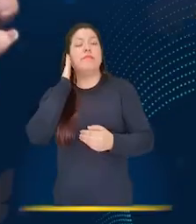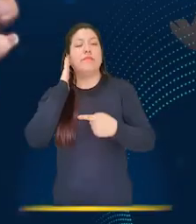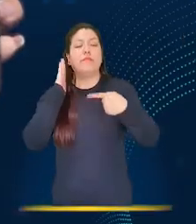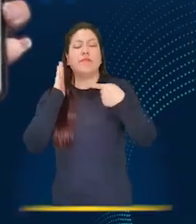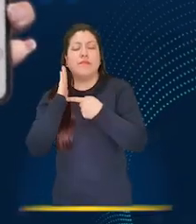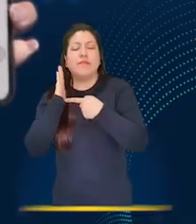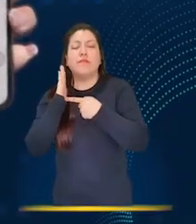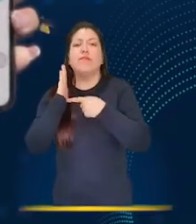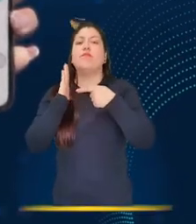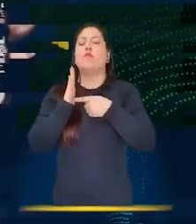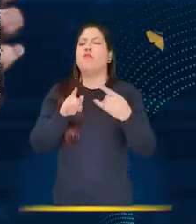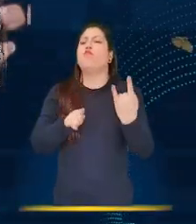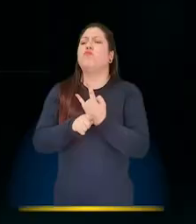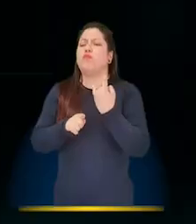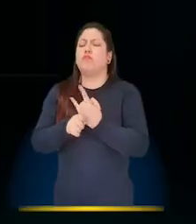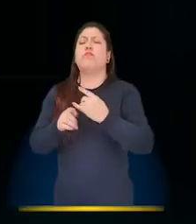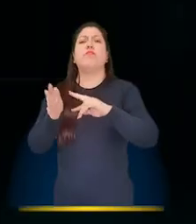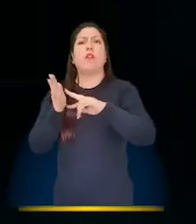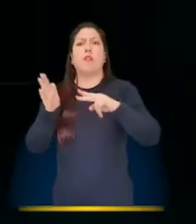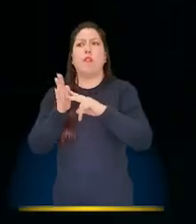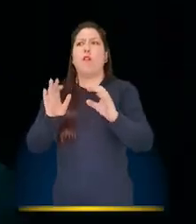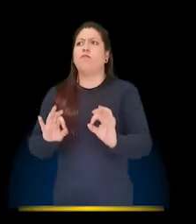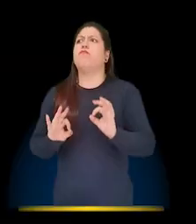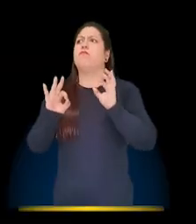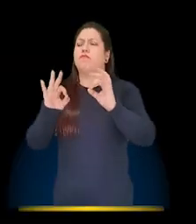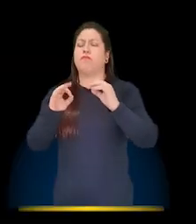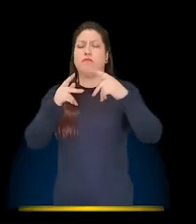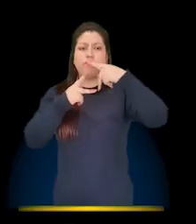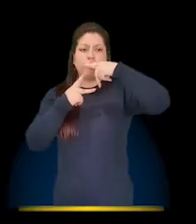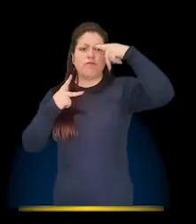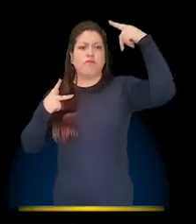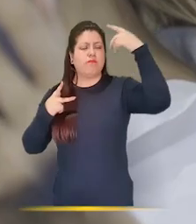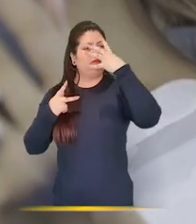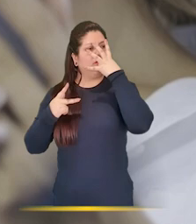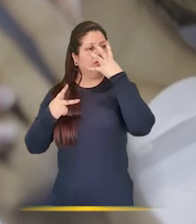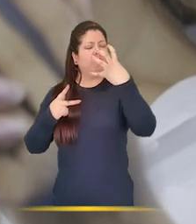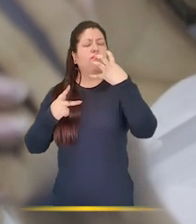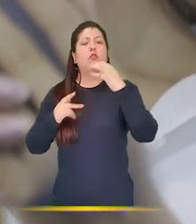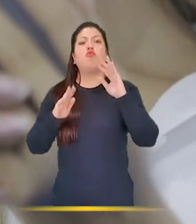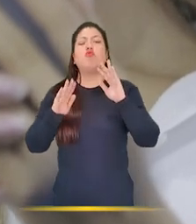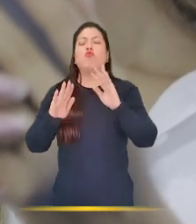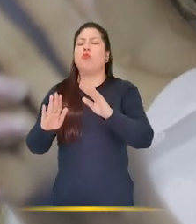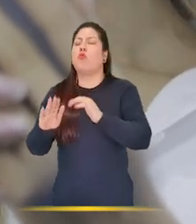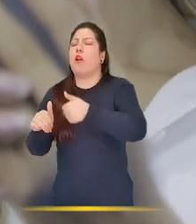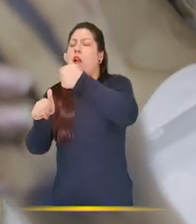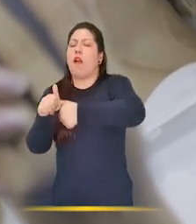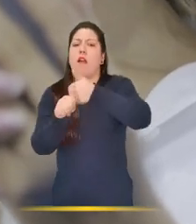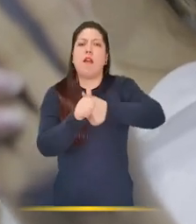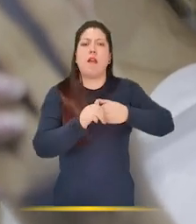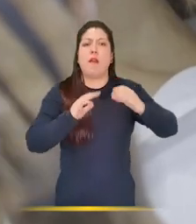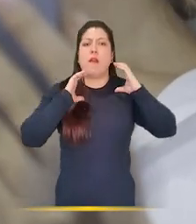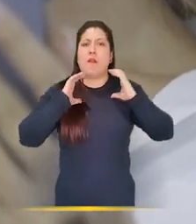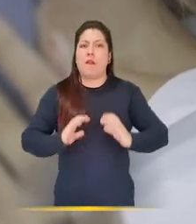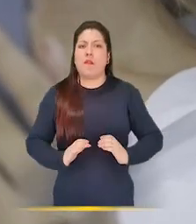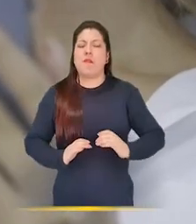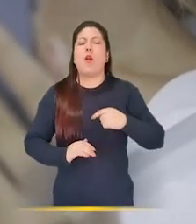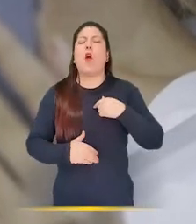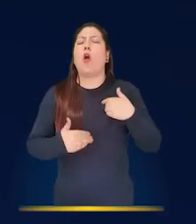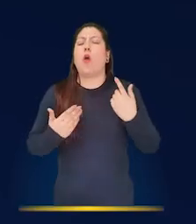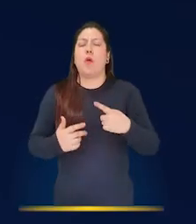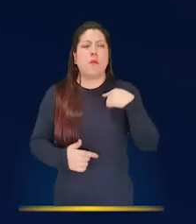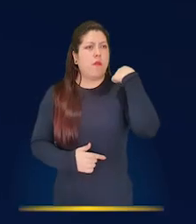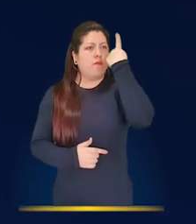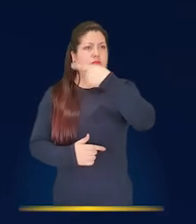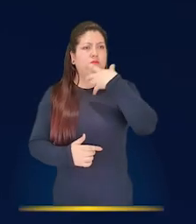en un dispositivo móvil. Además, utiliza una tecnología de punta para el reconocimiento de características físicas únicas de cada persona